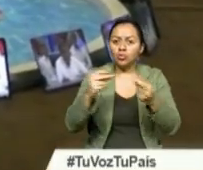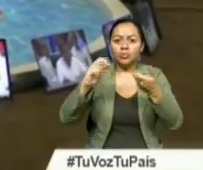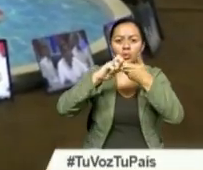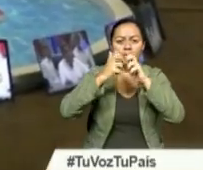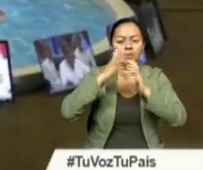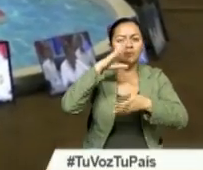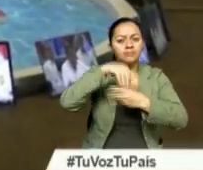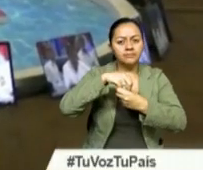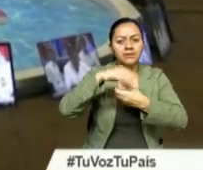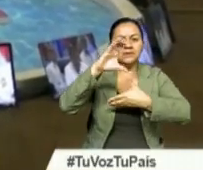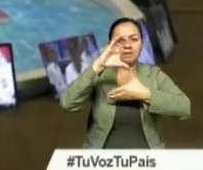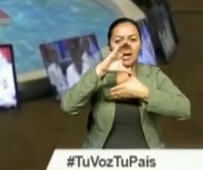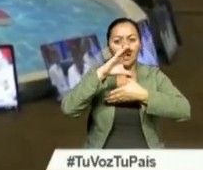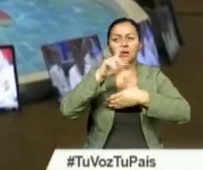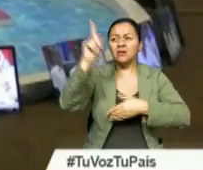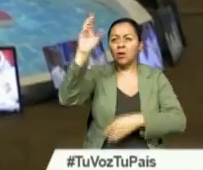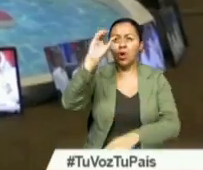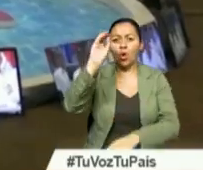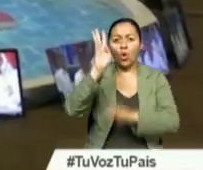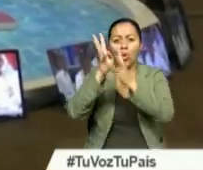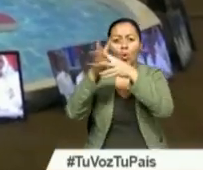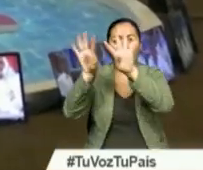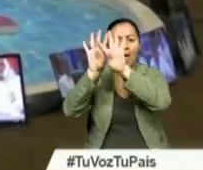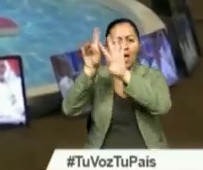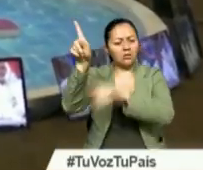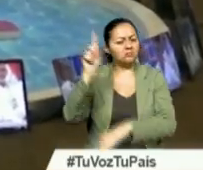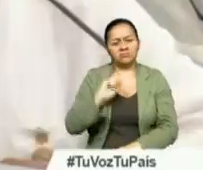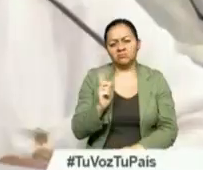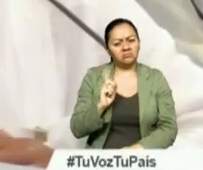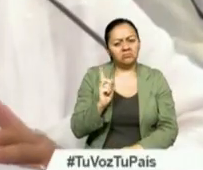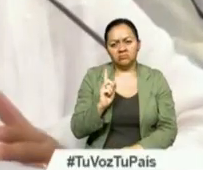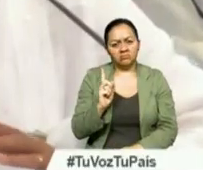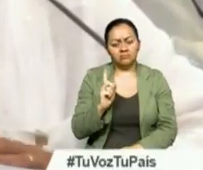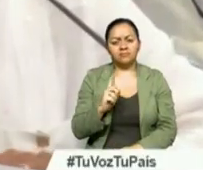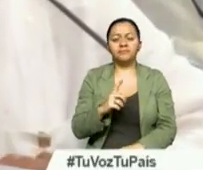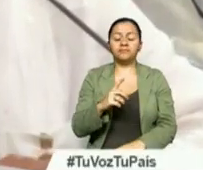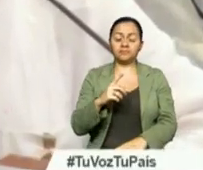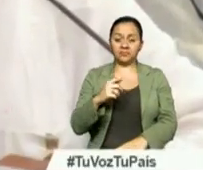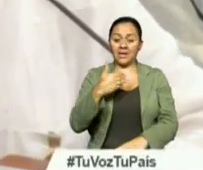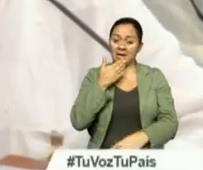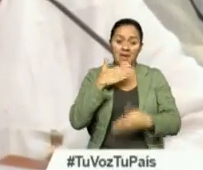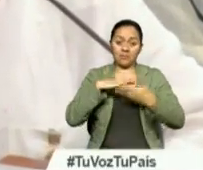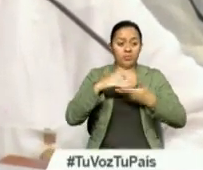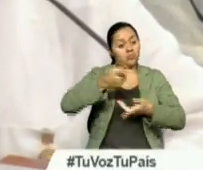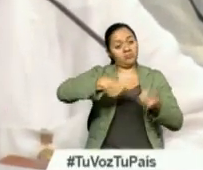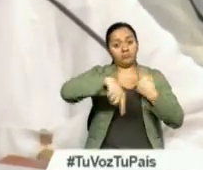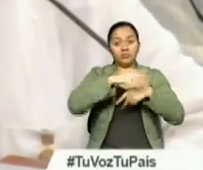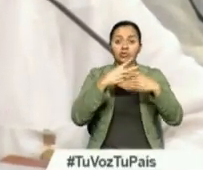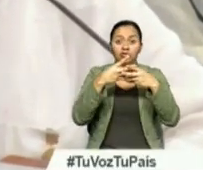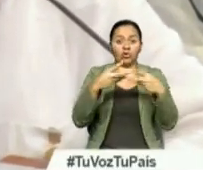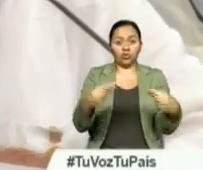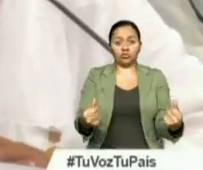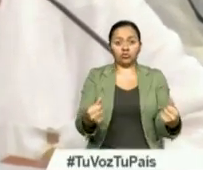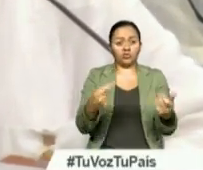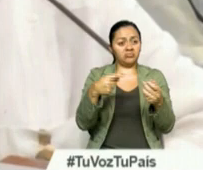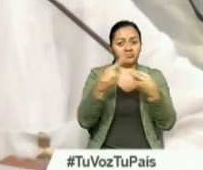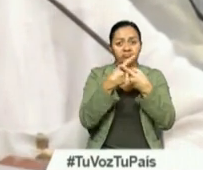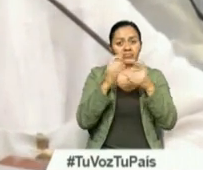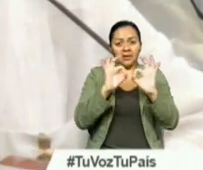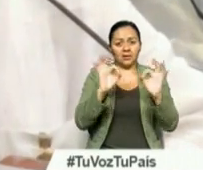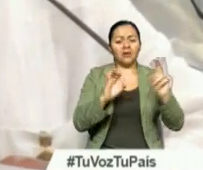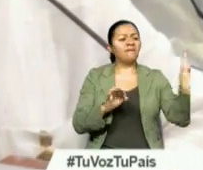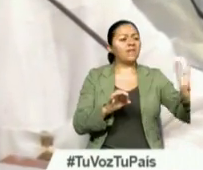seno de la CELAC y no en la Organización de Estados Americanos, OEA. Si no tenemos que procesar conflictos, ¿por qué se lleva a Venezuela a la